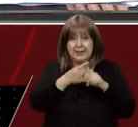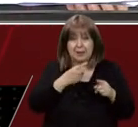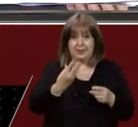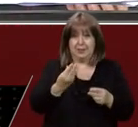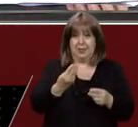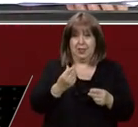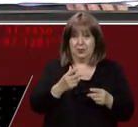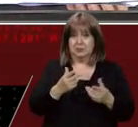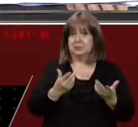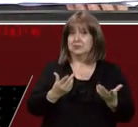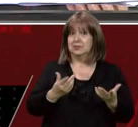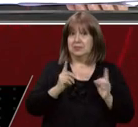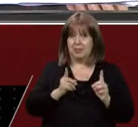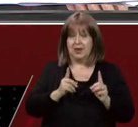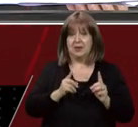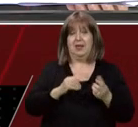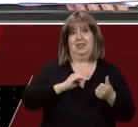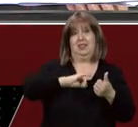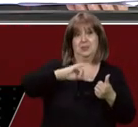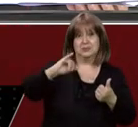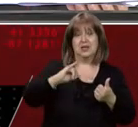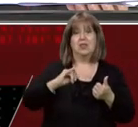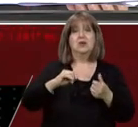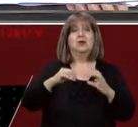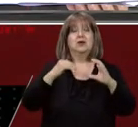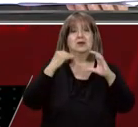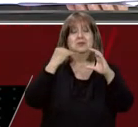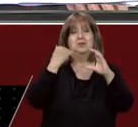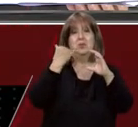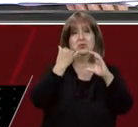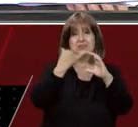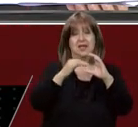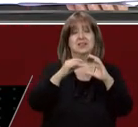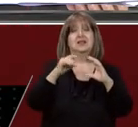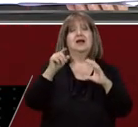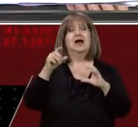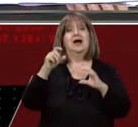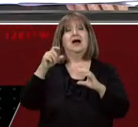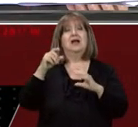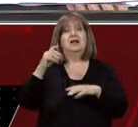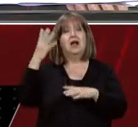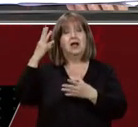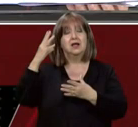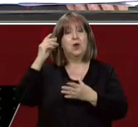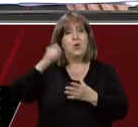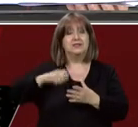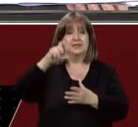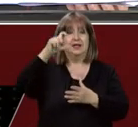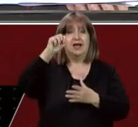miedo? Han denunciado por un chat del doctor Cadile. Han llegado a niveles